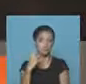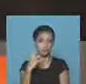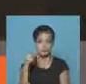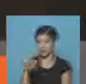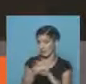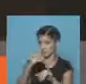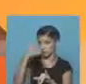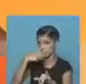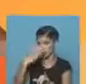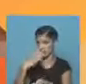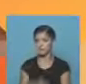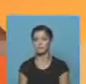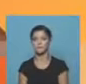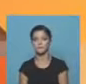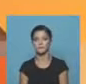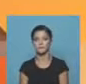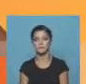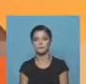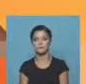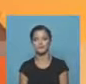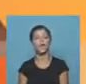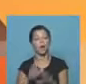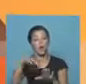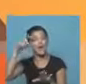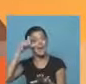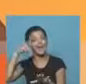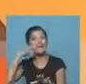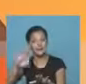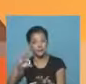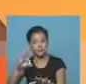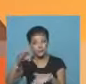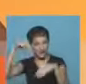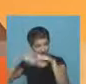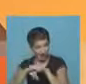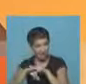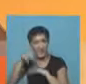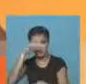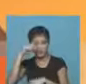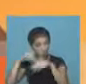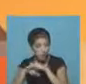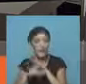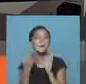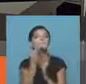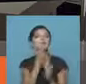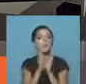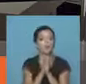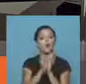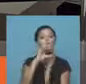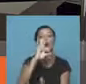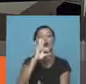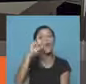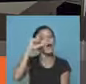información oficial. Sí, está pidiendo desde, desde su cama hospitalaria que la OEA trate la